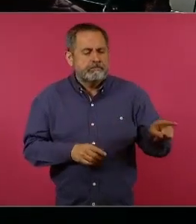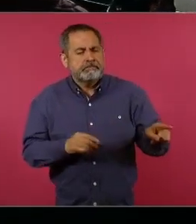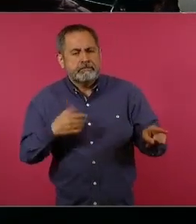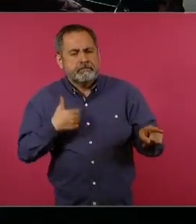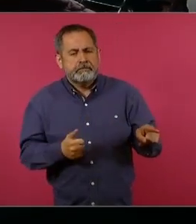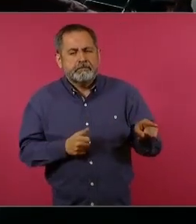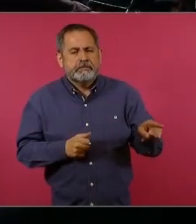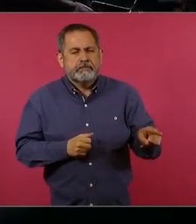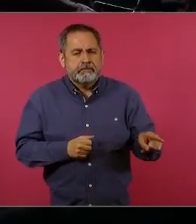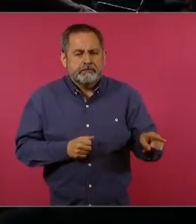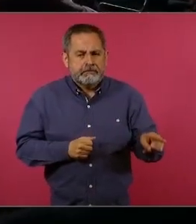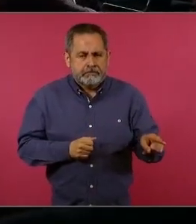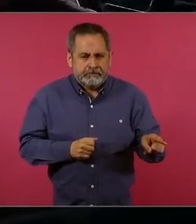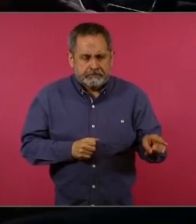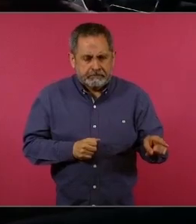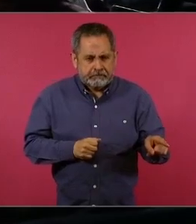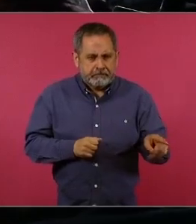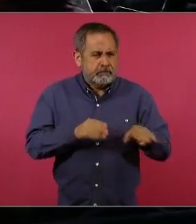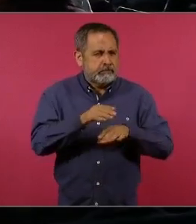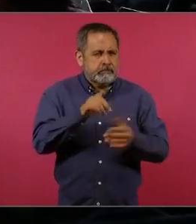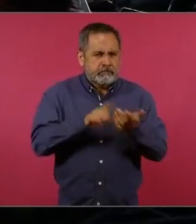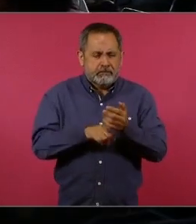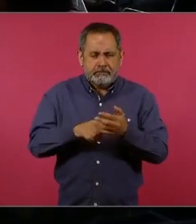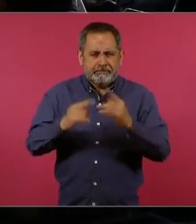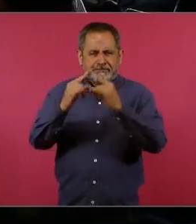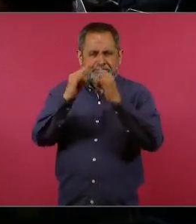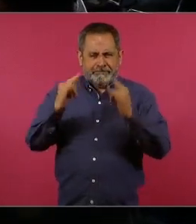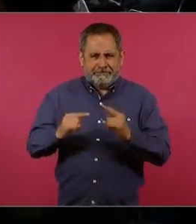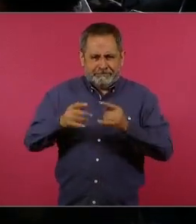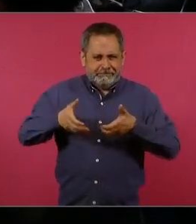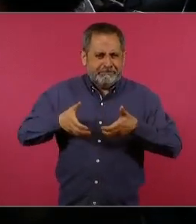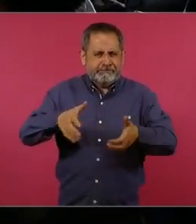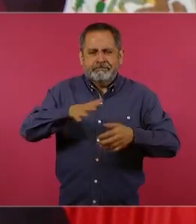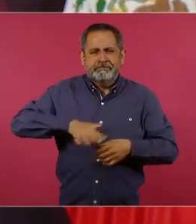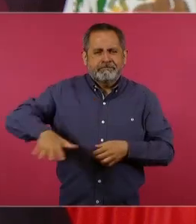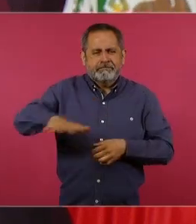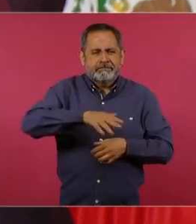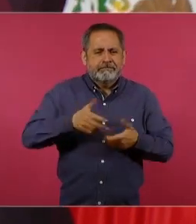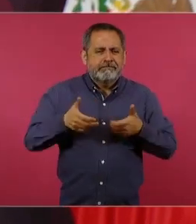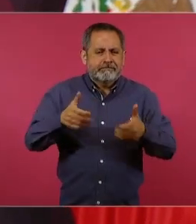bien lo del plantón aquí